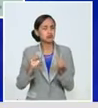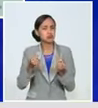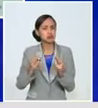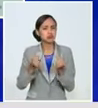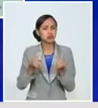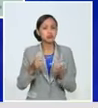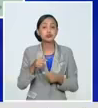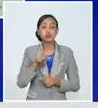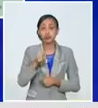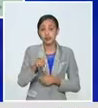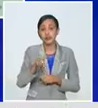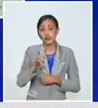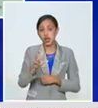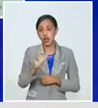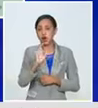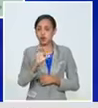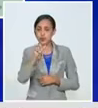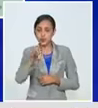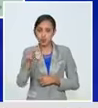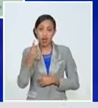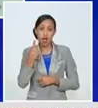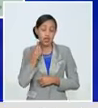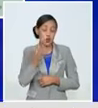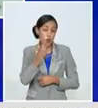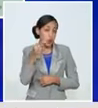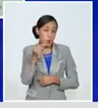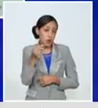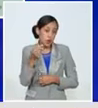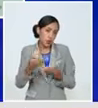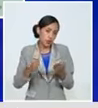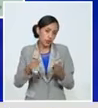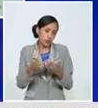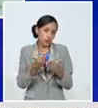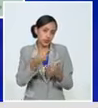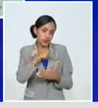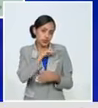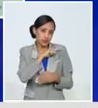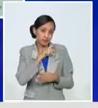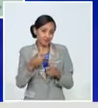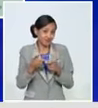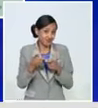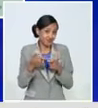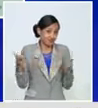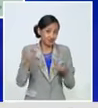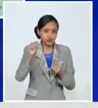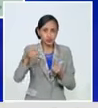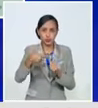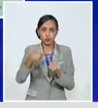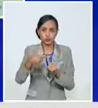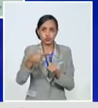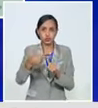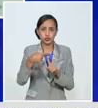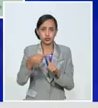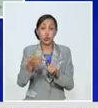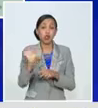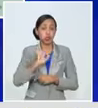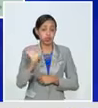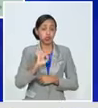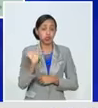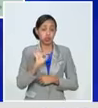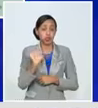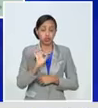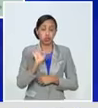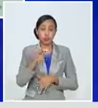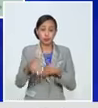8 casos ayer, 1 menos que la jornada anterior, y el mayor número, que es además donde todavía persiste